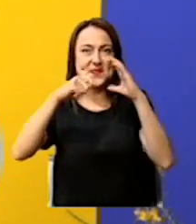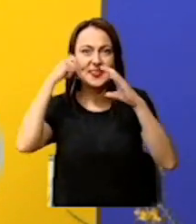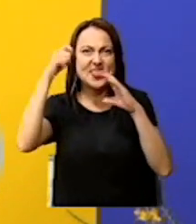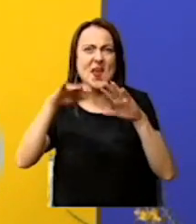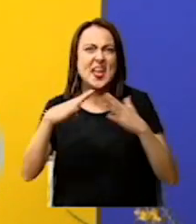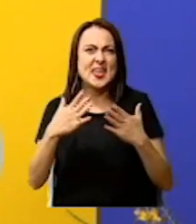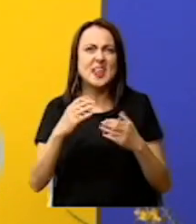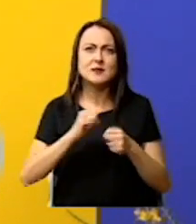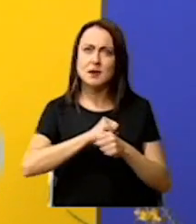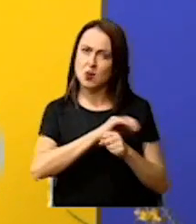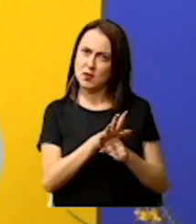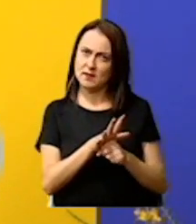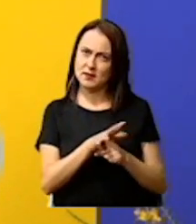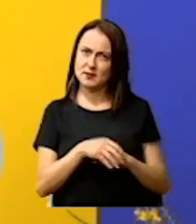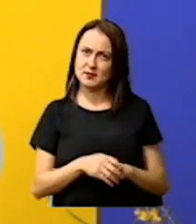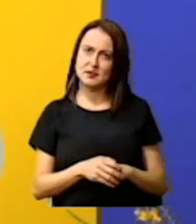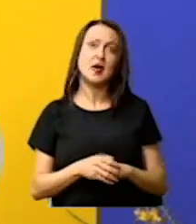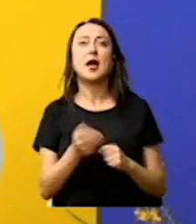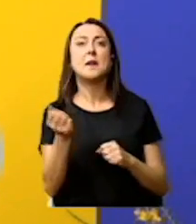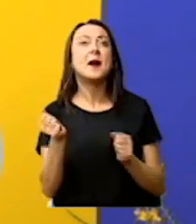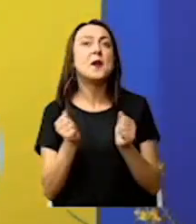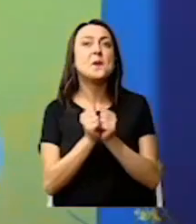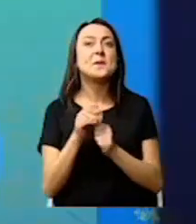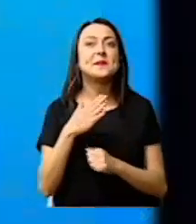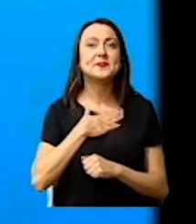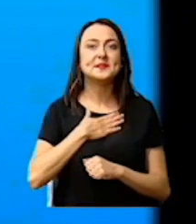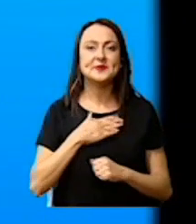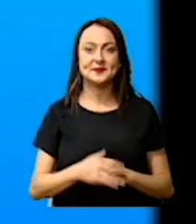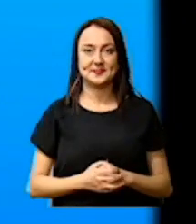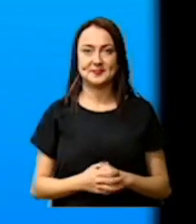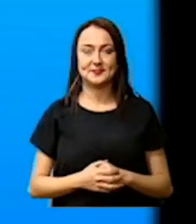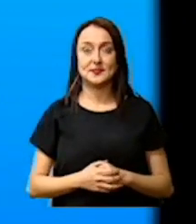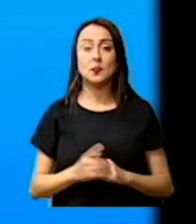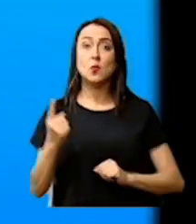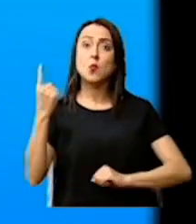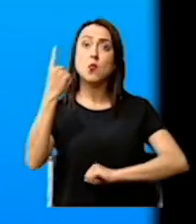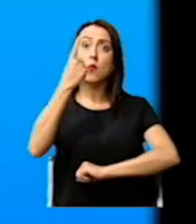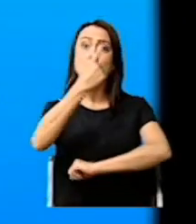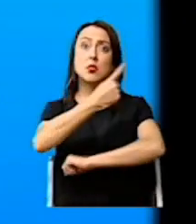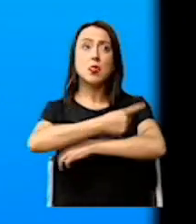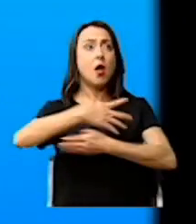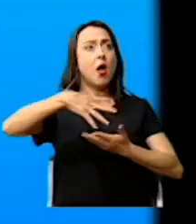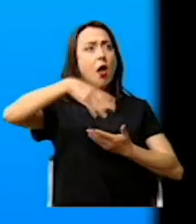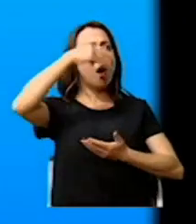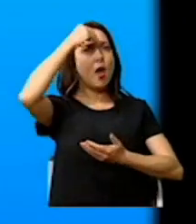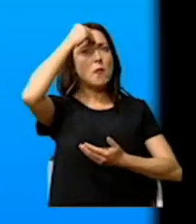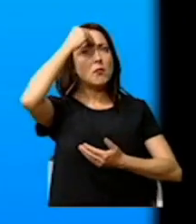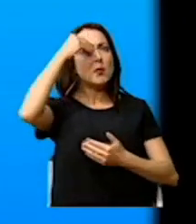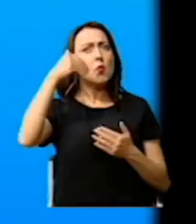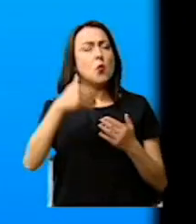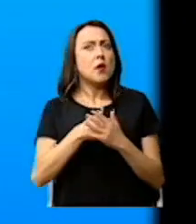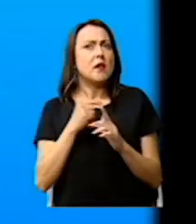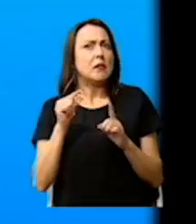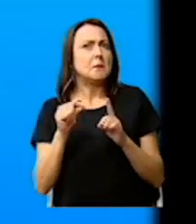el coronavirus. Acompáñenme. Un día aprendí una nueva